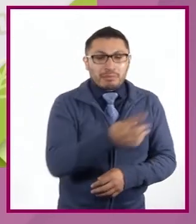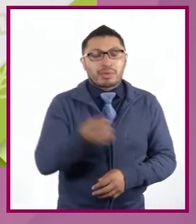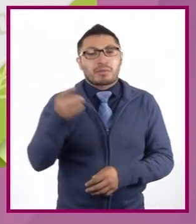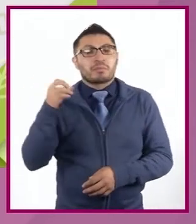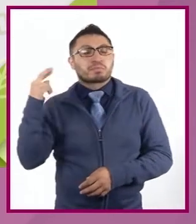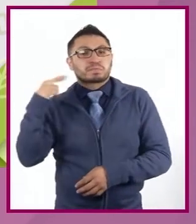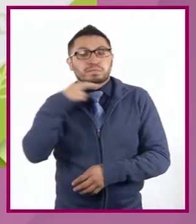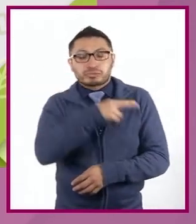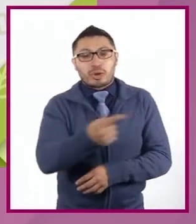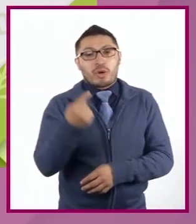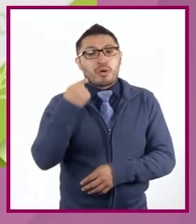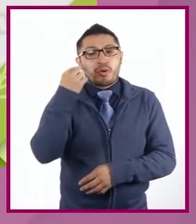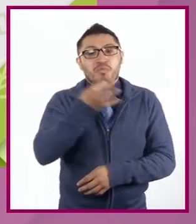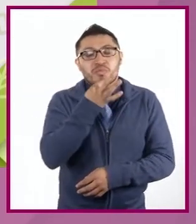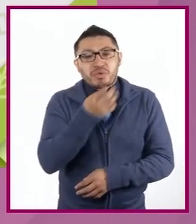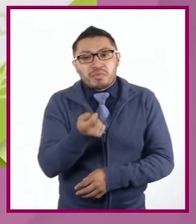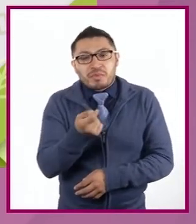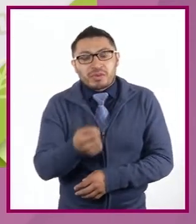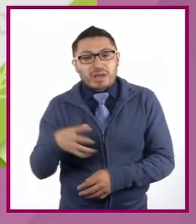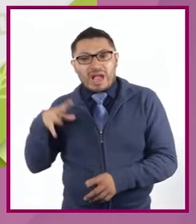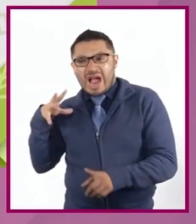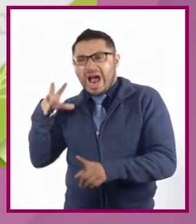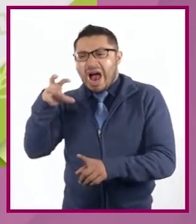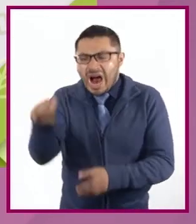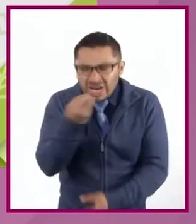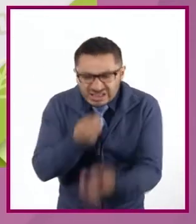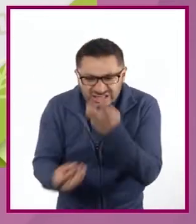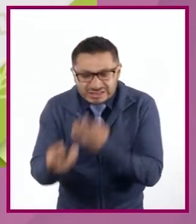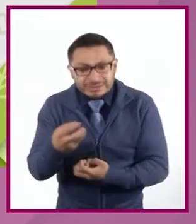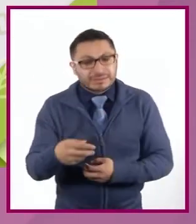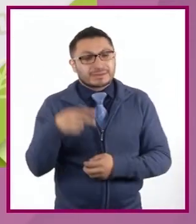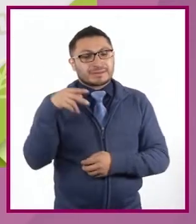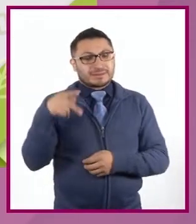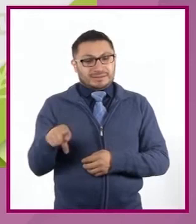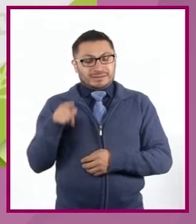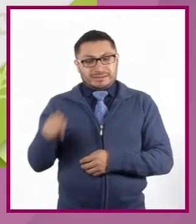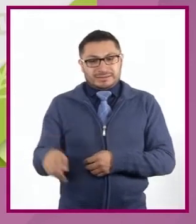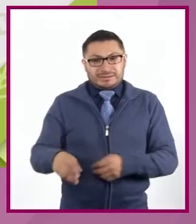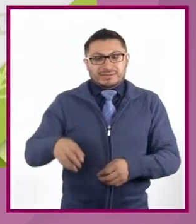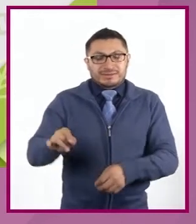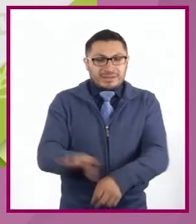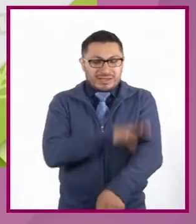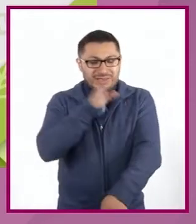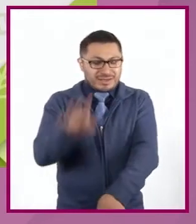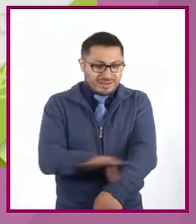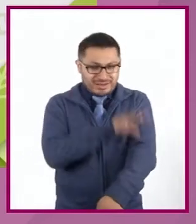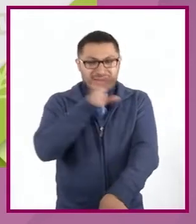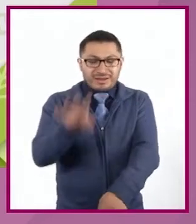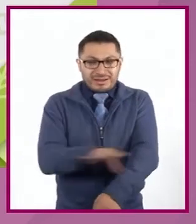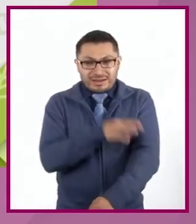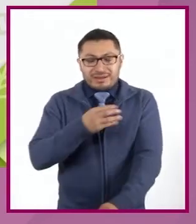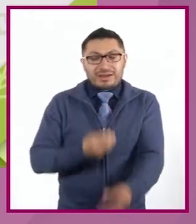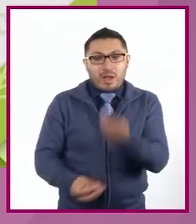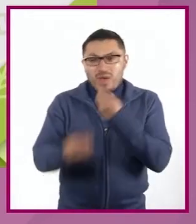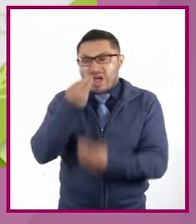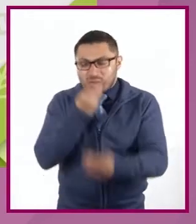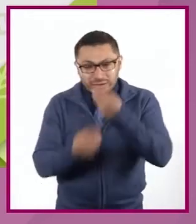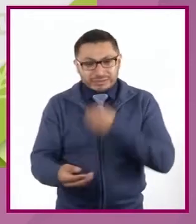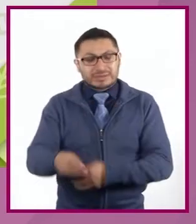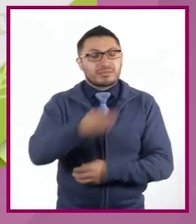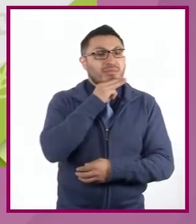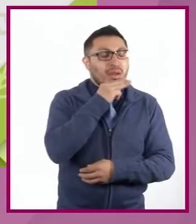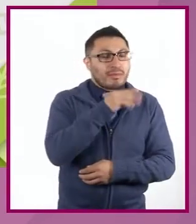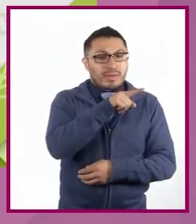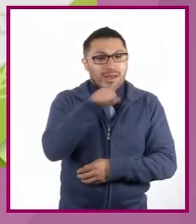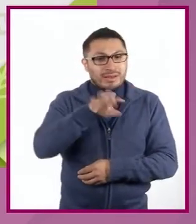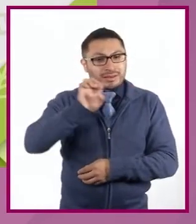minutos había atrapado a su presa. Mientras el veloz felino recuperaba sus fuerzas de la gran carrera que había realizado, la madre de Seth aprovechó